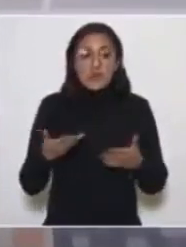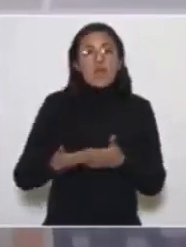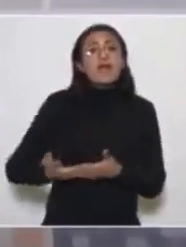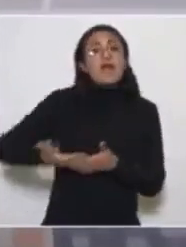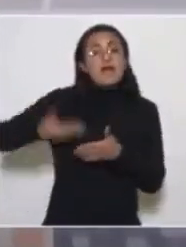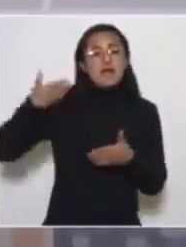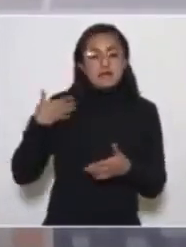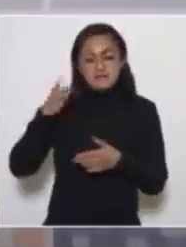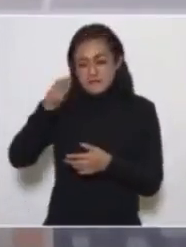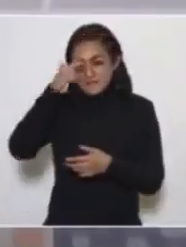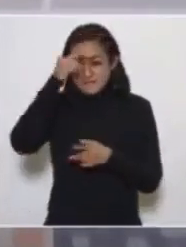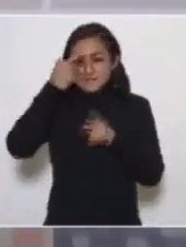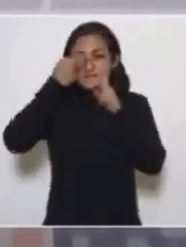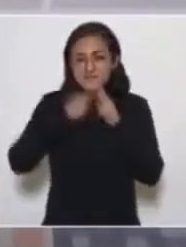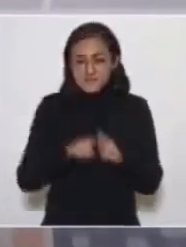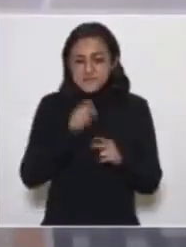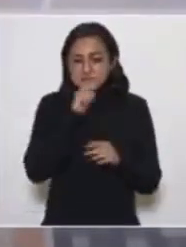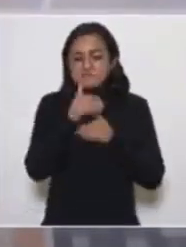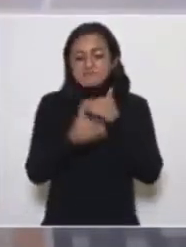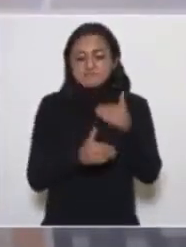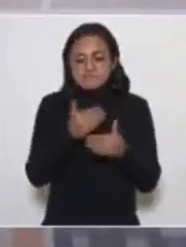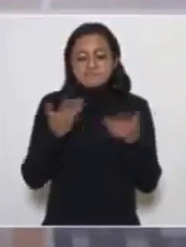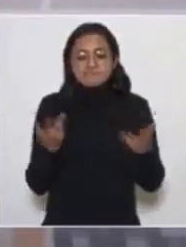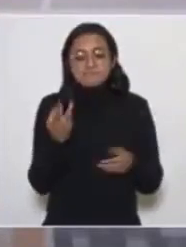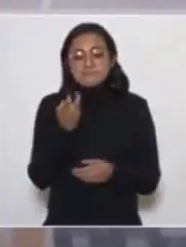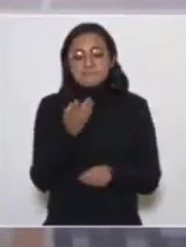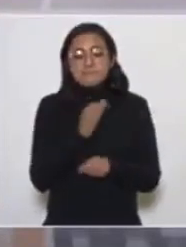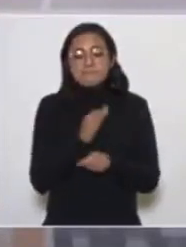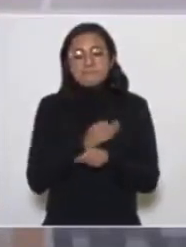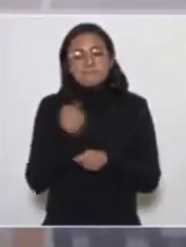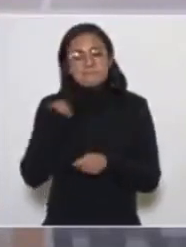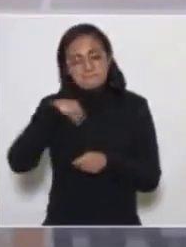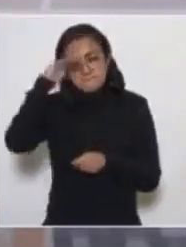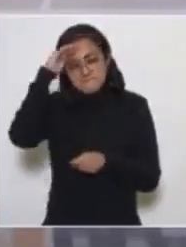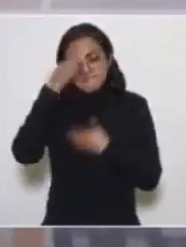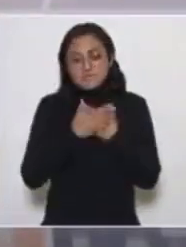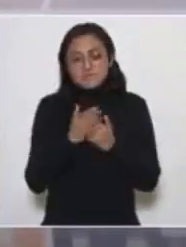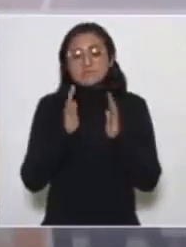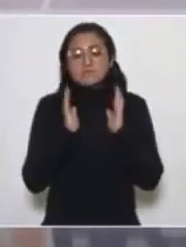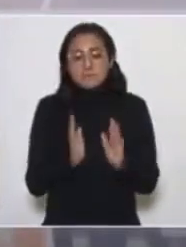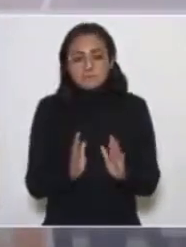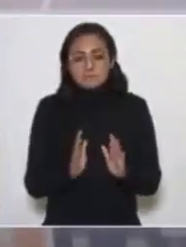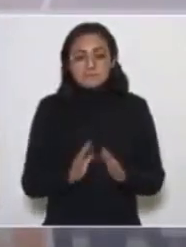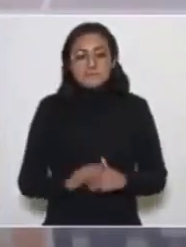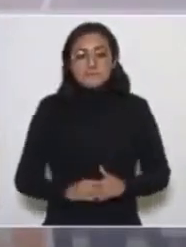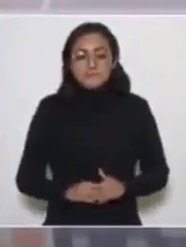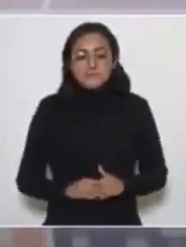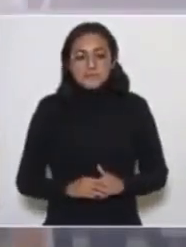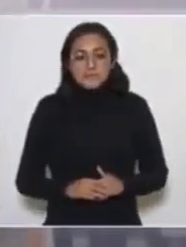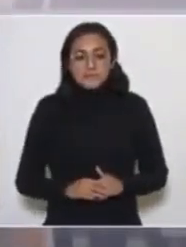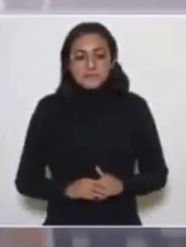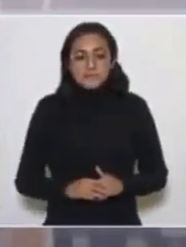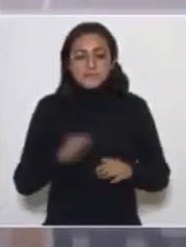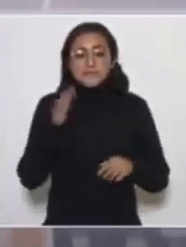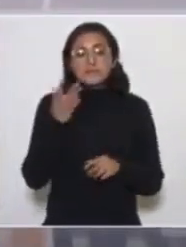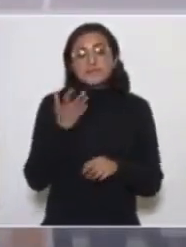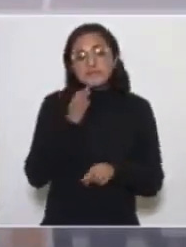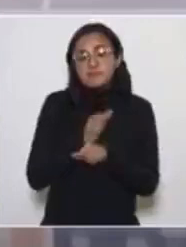que iniciara esta quinta ola, gobernador. Esas son las proyecciones, ya está en